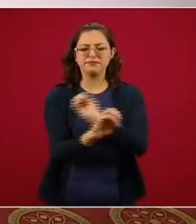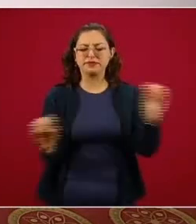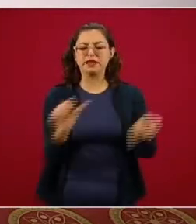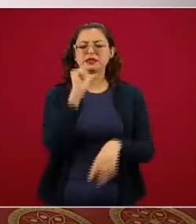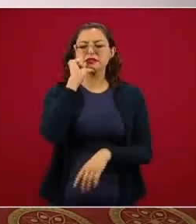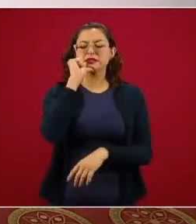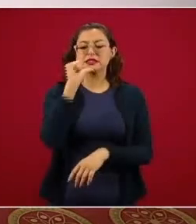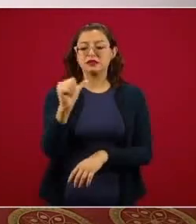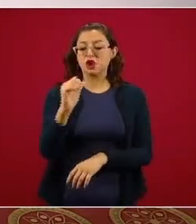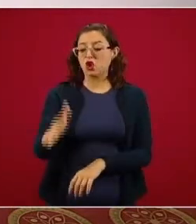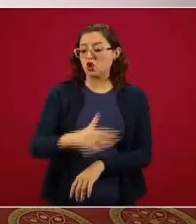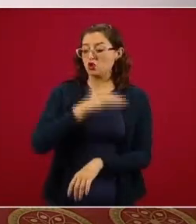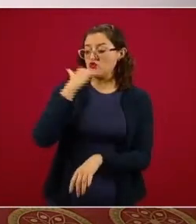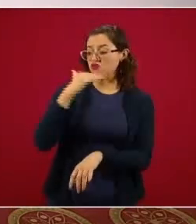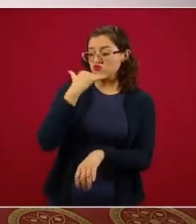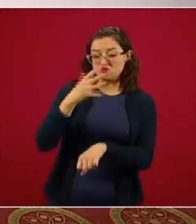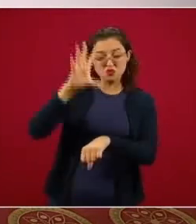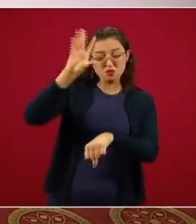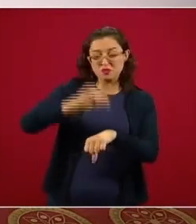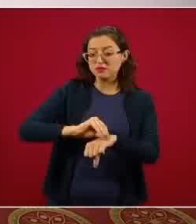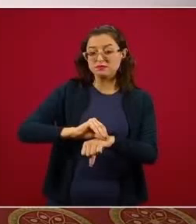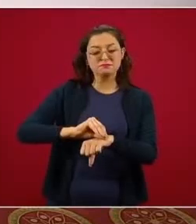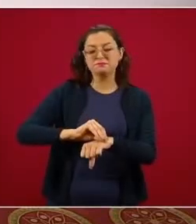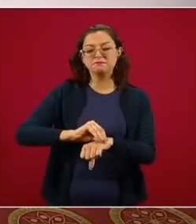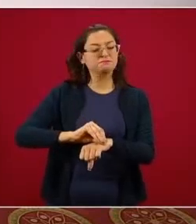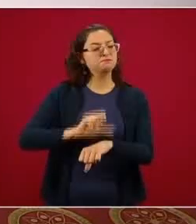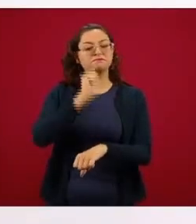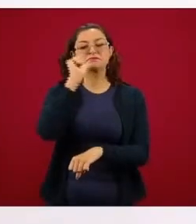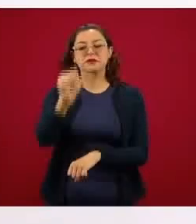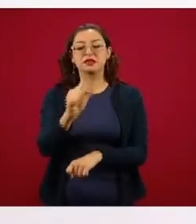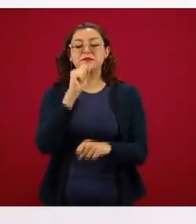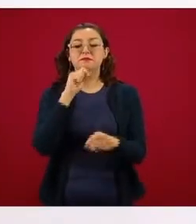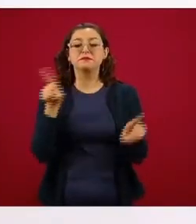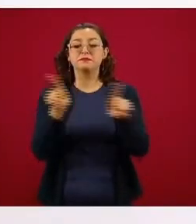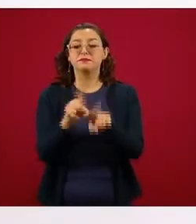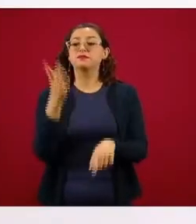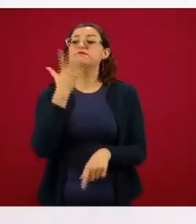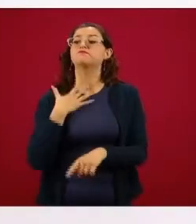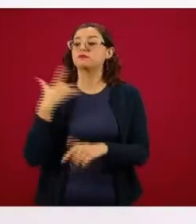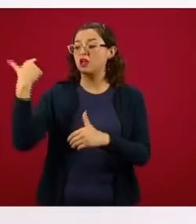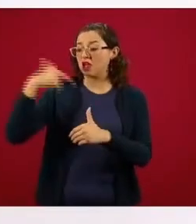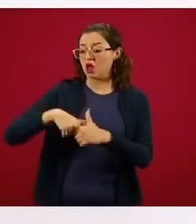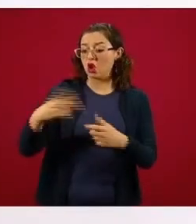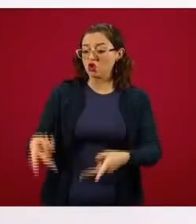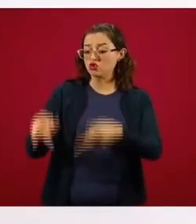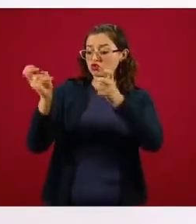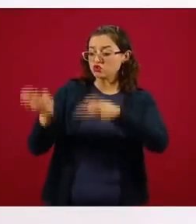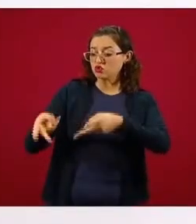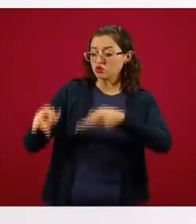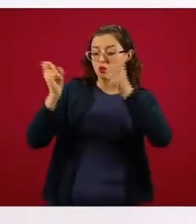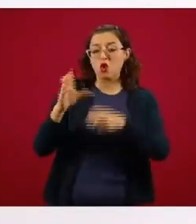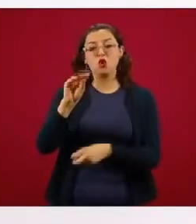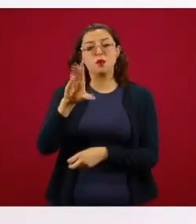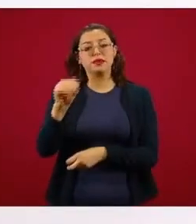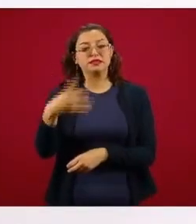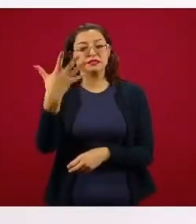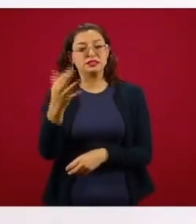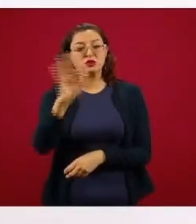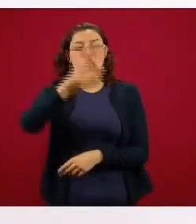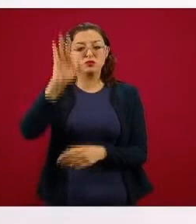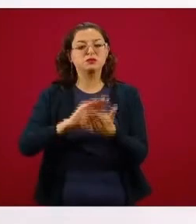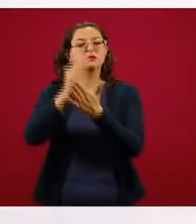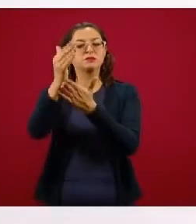en 95% el robo de combustibles. Las grandes empresas o